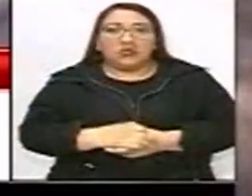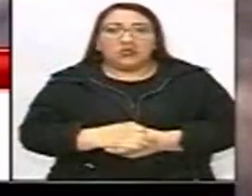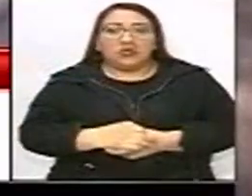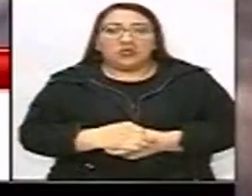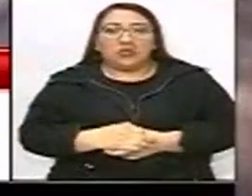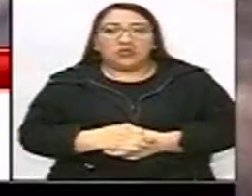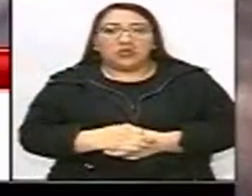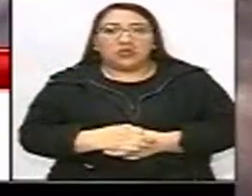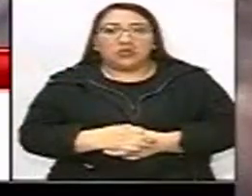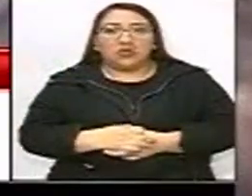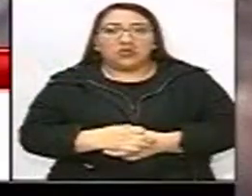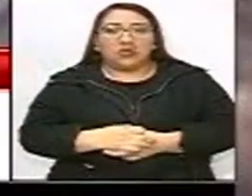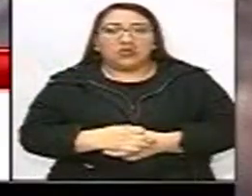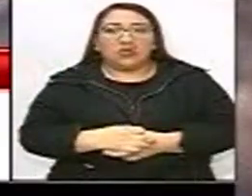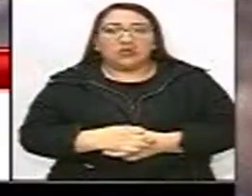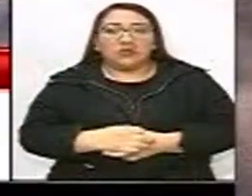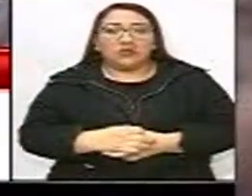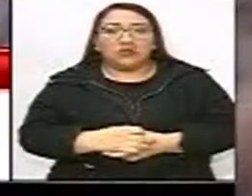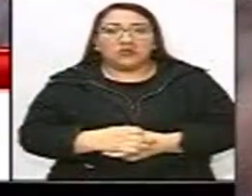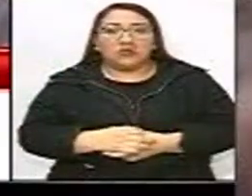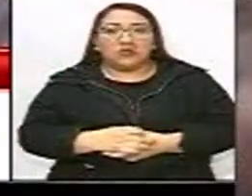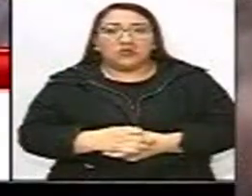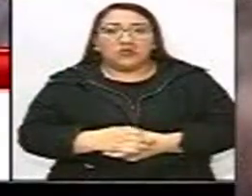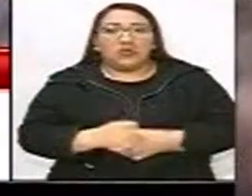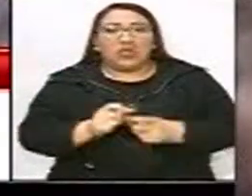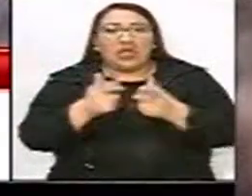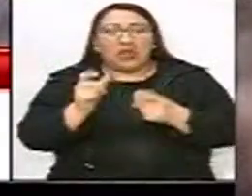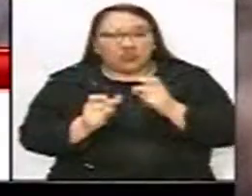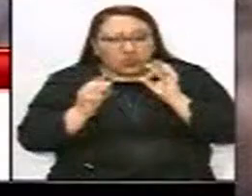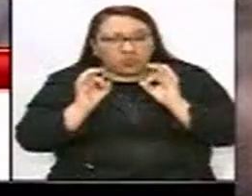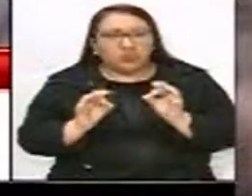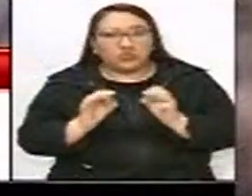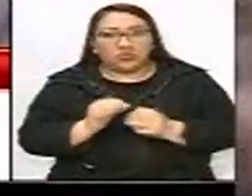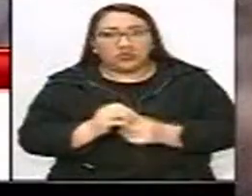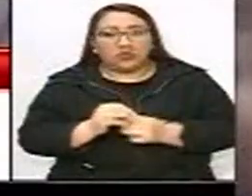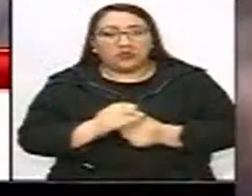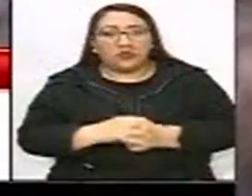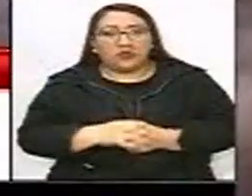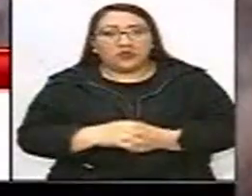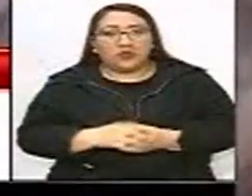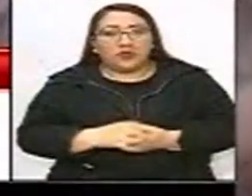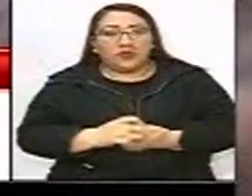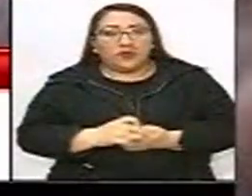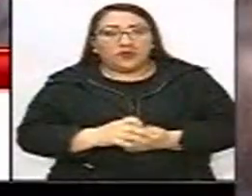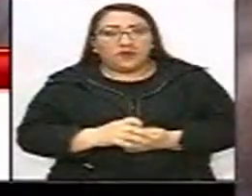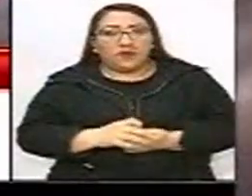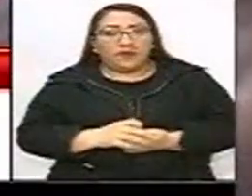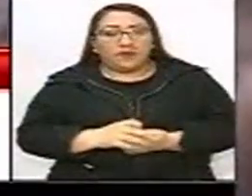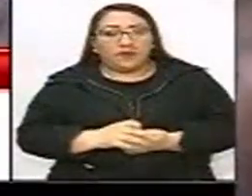no tiene ni siquiera una avenida en el Perú, ni un busto ni un monumento, deberíamos haberlo hecho.